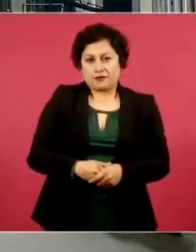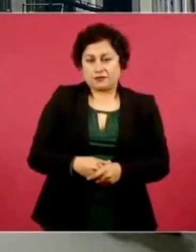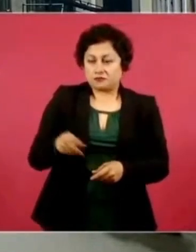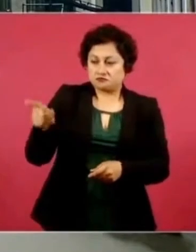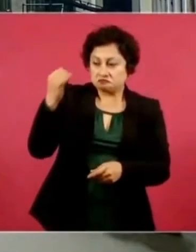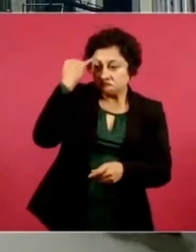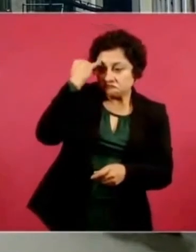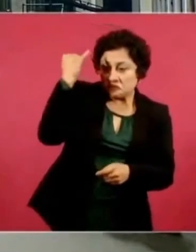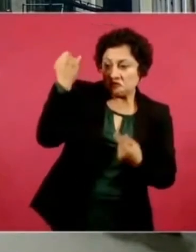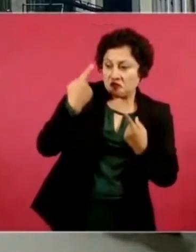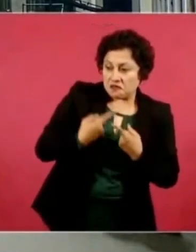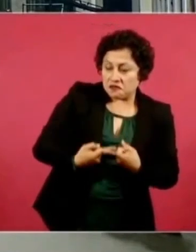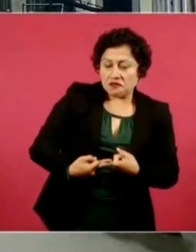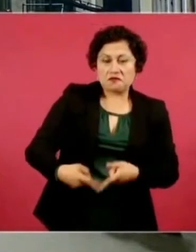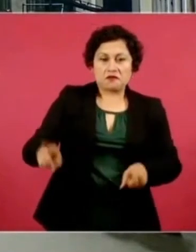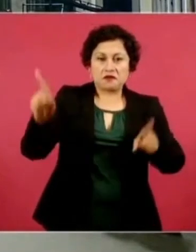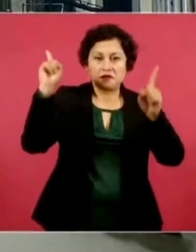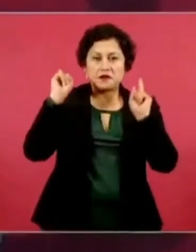convicciones, nuestros ideales,